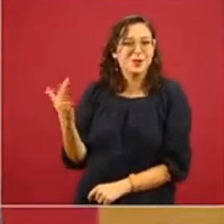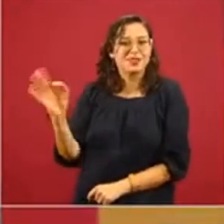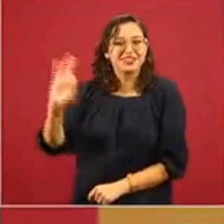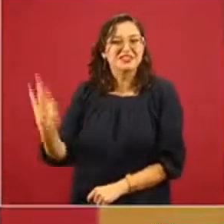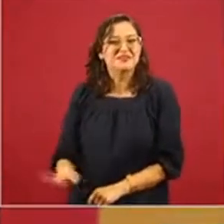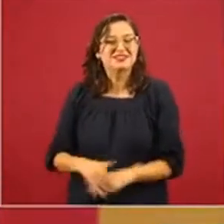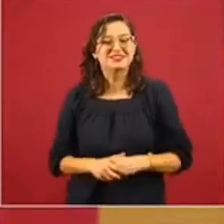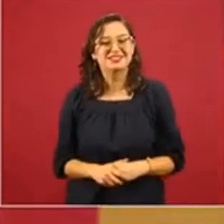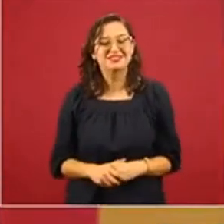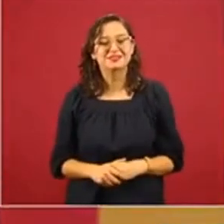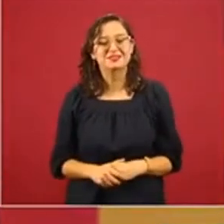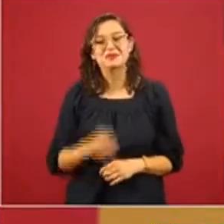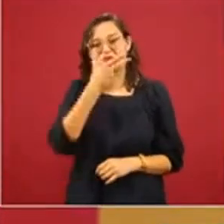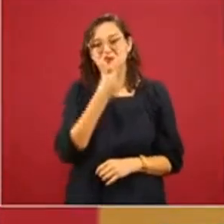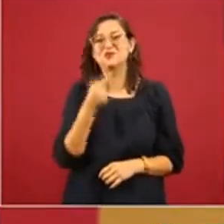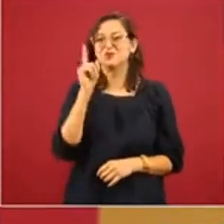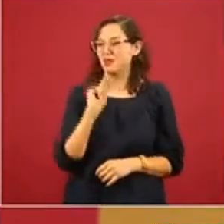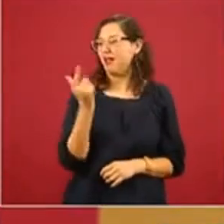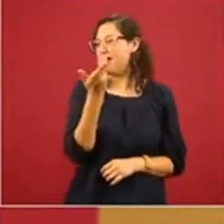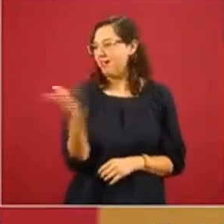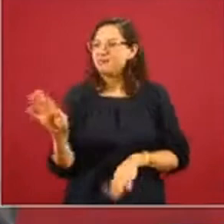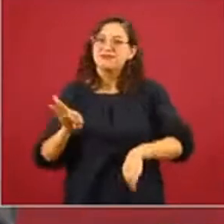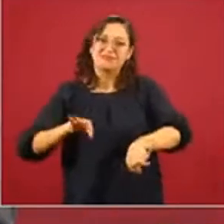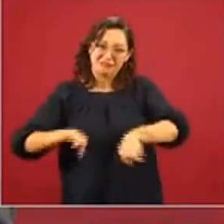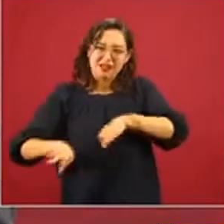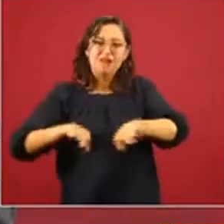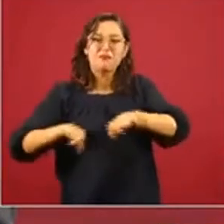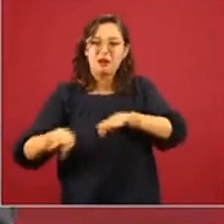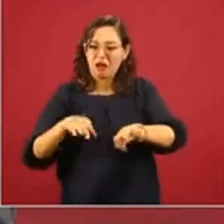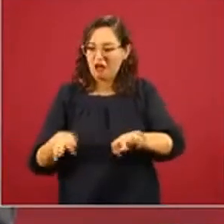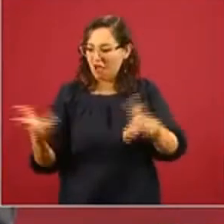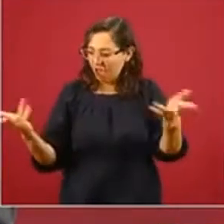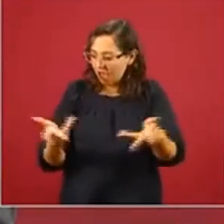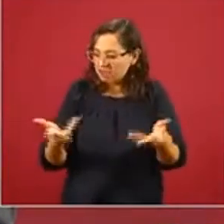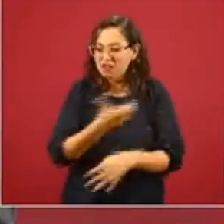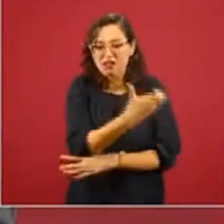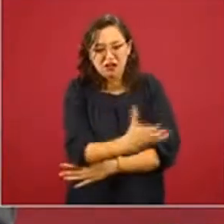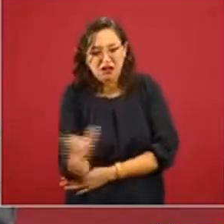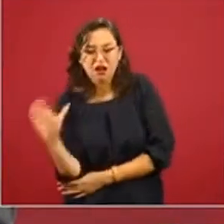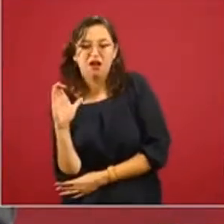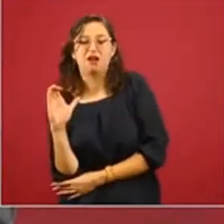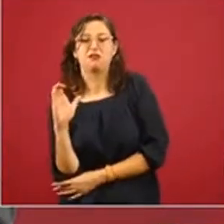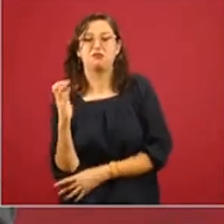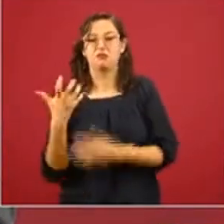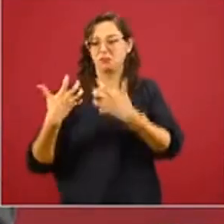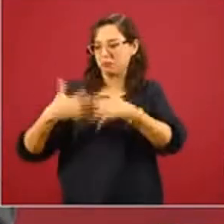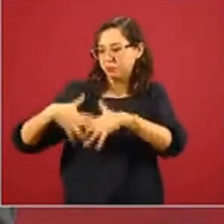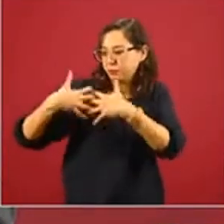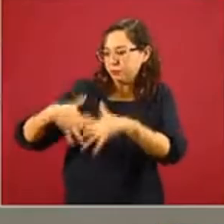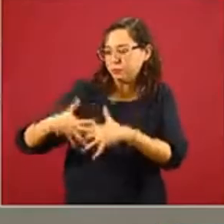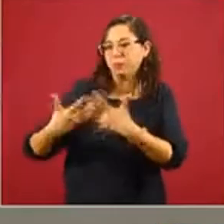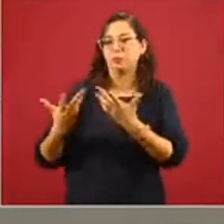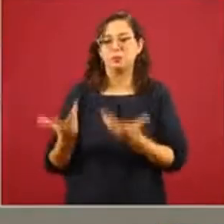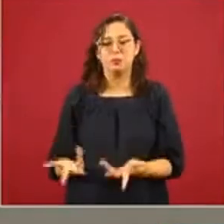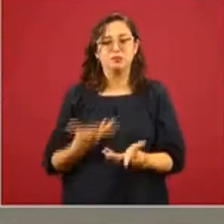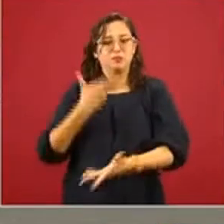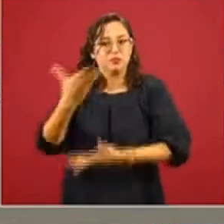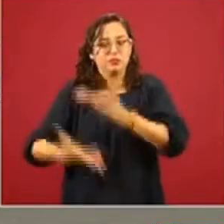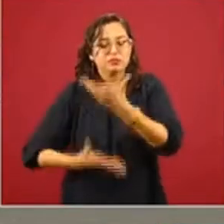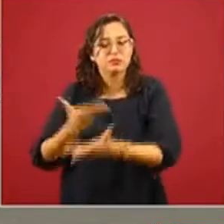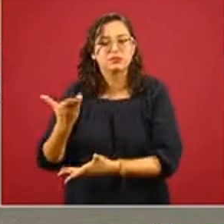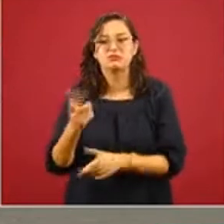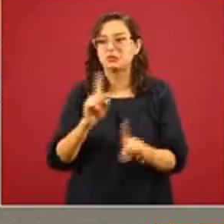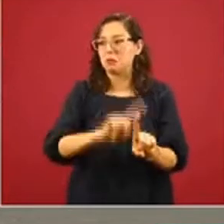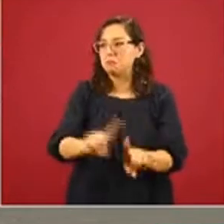que son las y los trabajadores manuales, agrícolas, industriales, de los